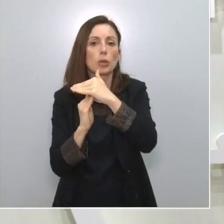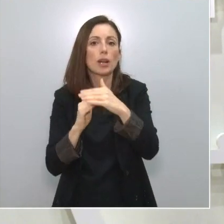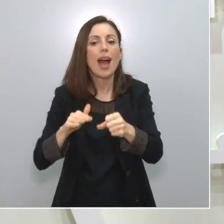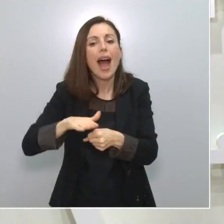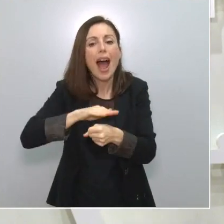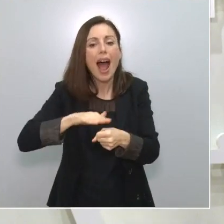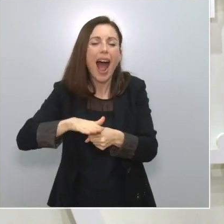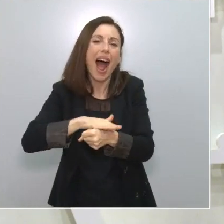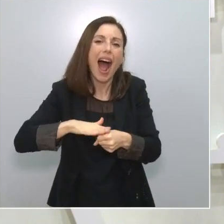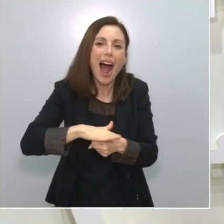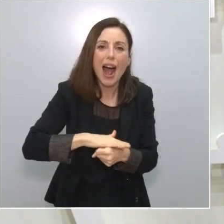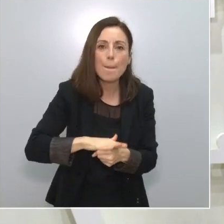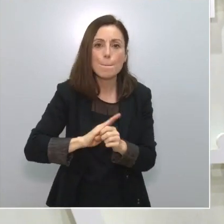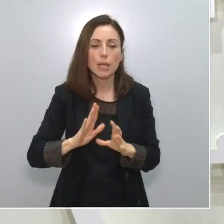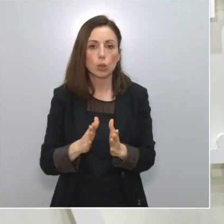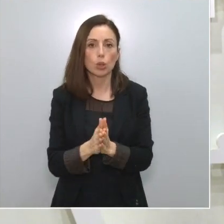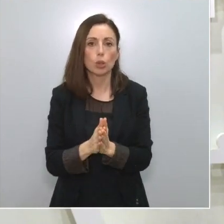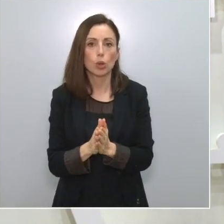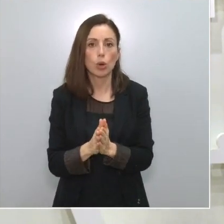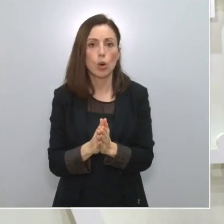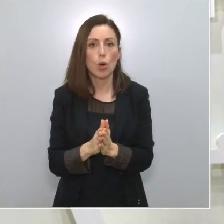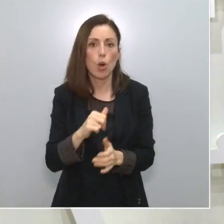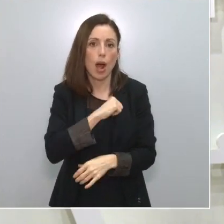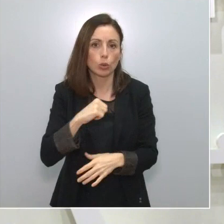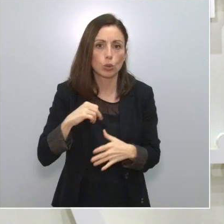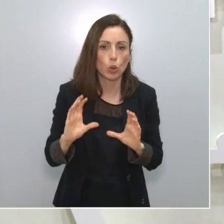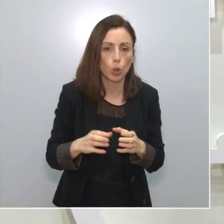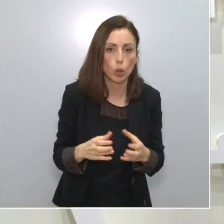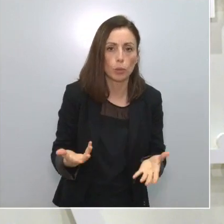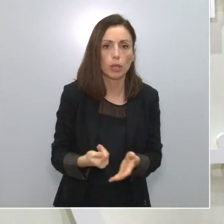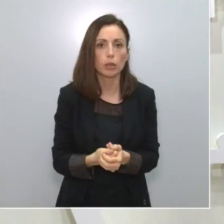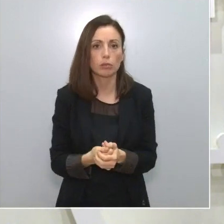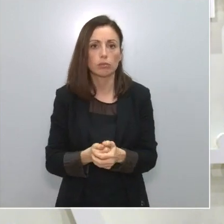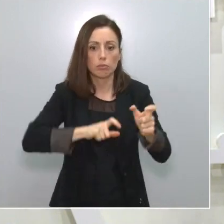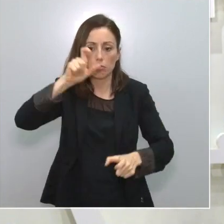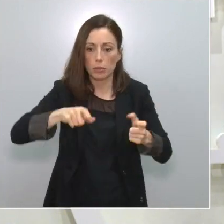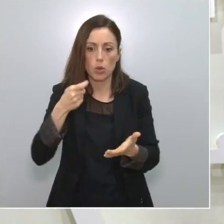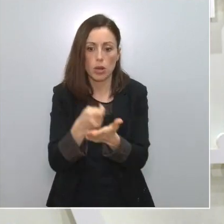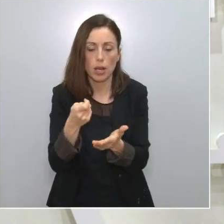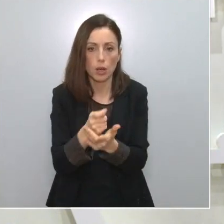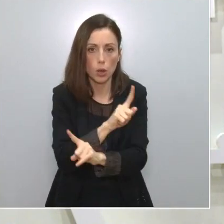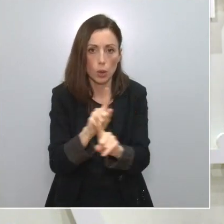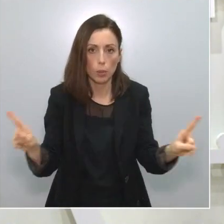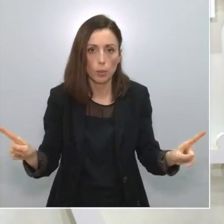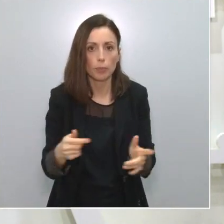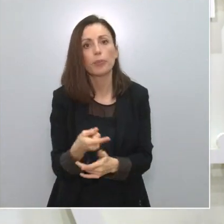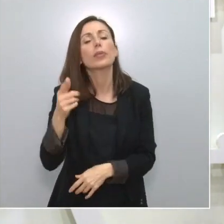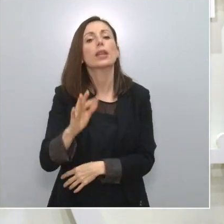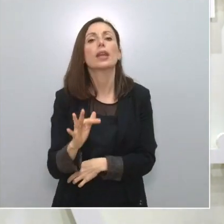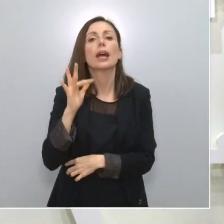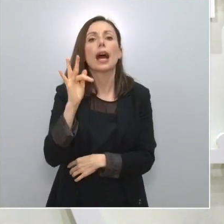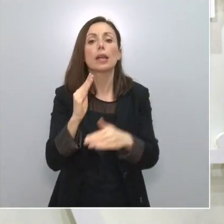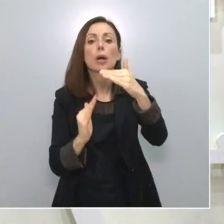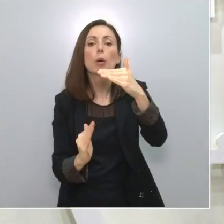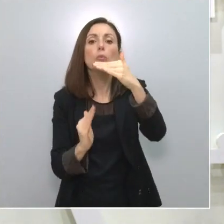mismo los murcianos no están pagando aquellos impuestos y aquellas tasas de ámbito autonómico. Pero es que además también dejamos en